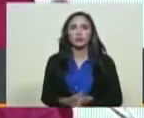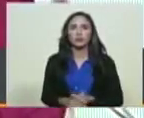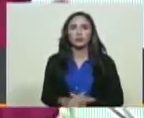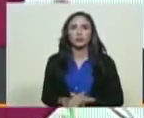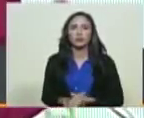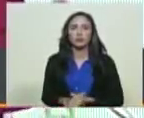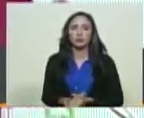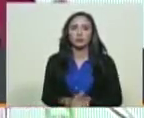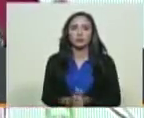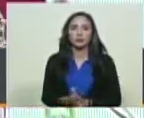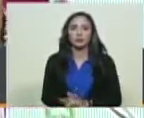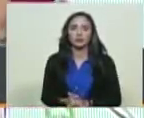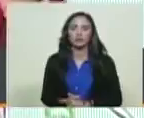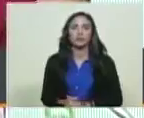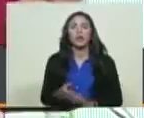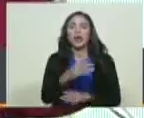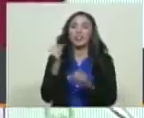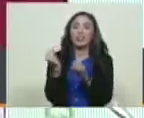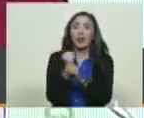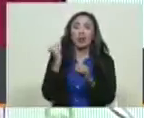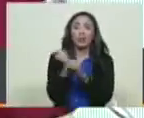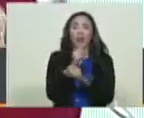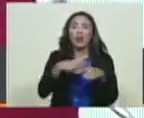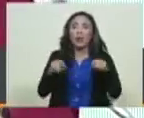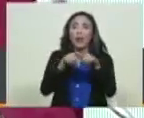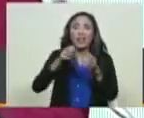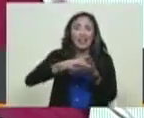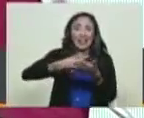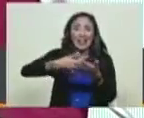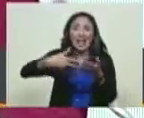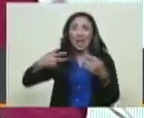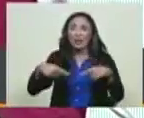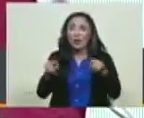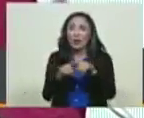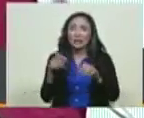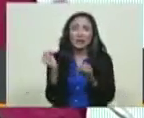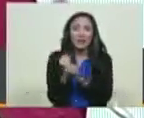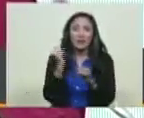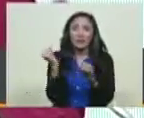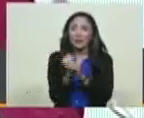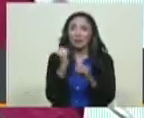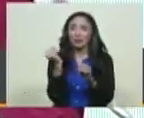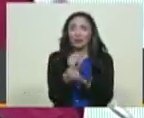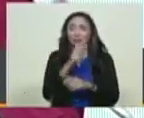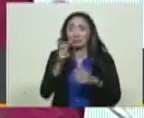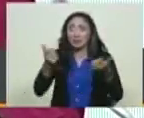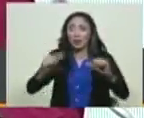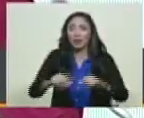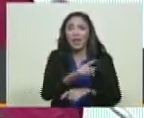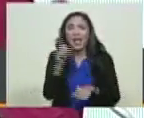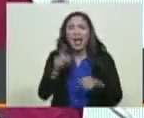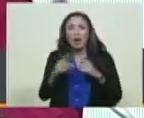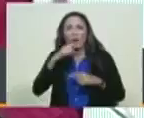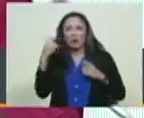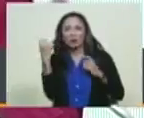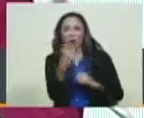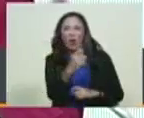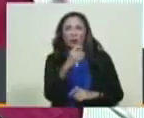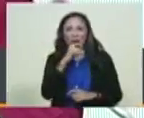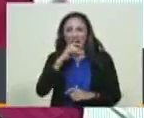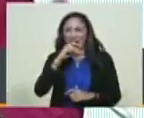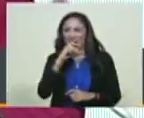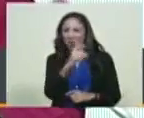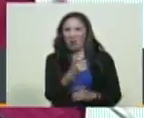terminaron trabajando como trabajo esclavo fueron víctimas de xenofobia de desprecio